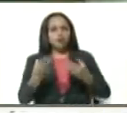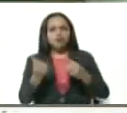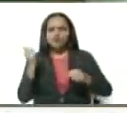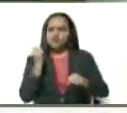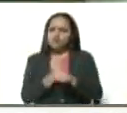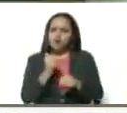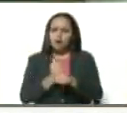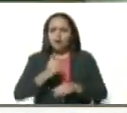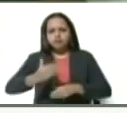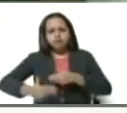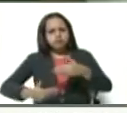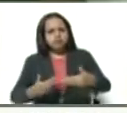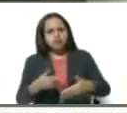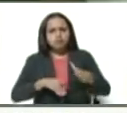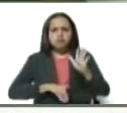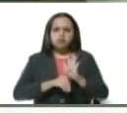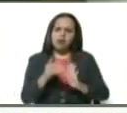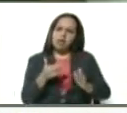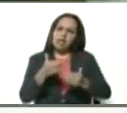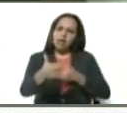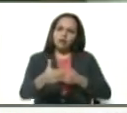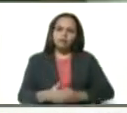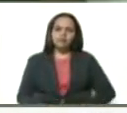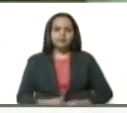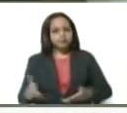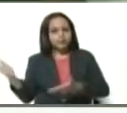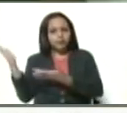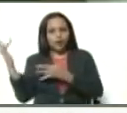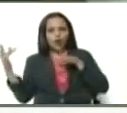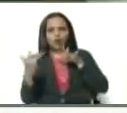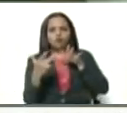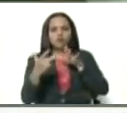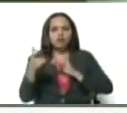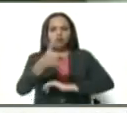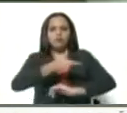trabajito, avanzar bien lejito. Adelante, gobernador.